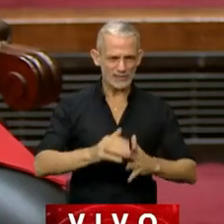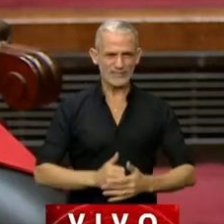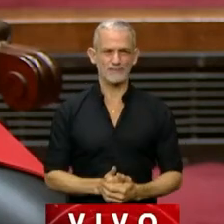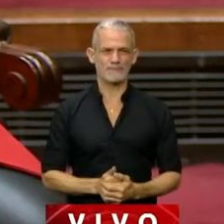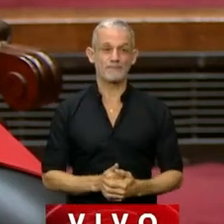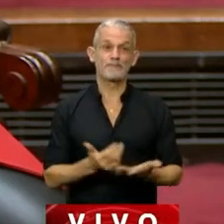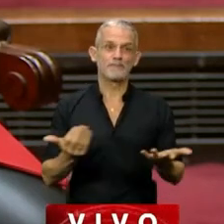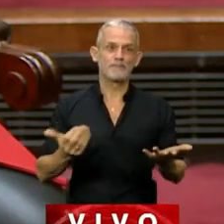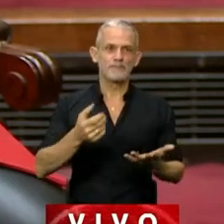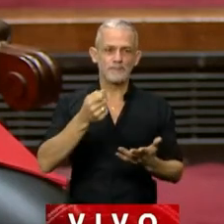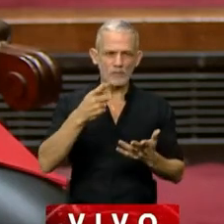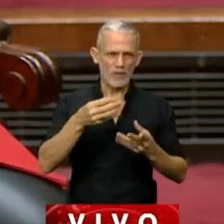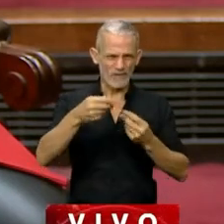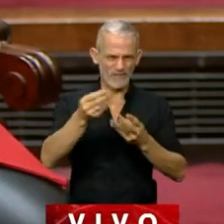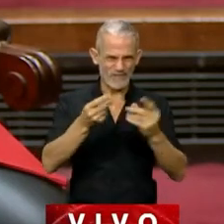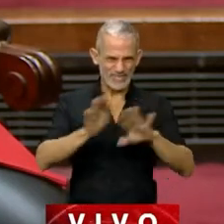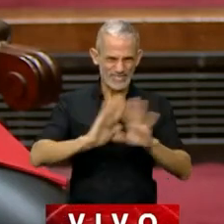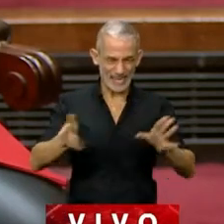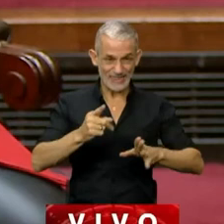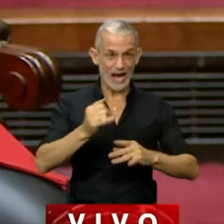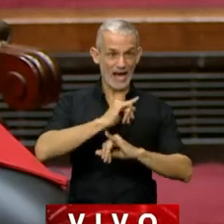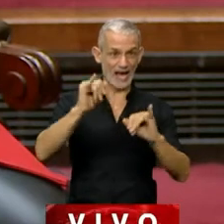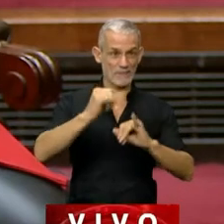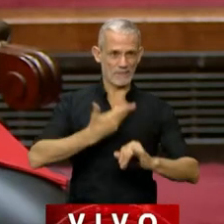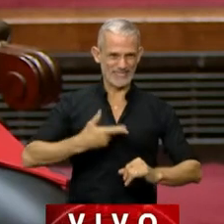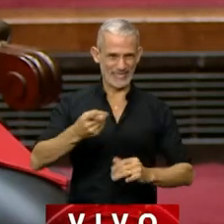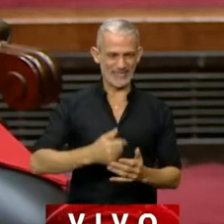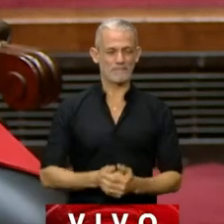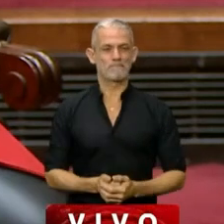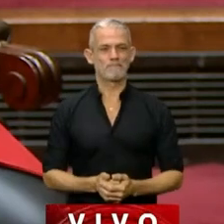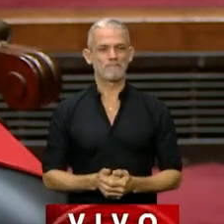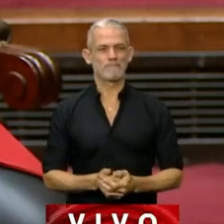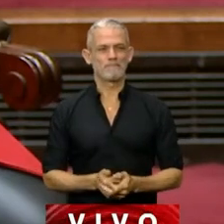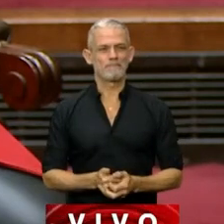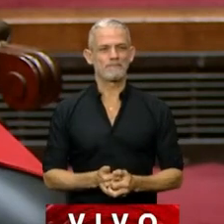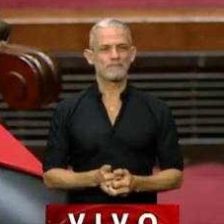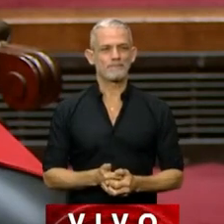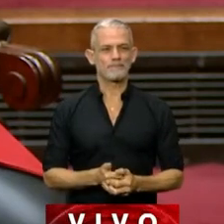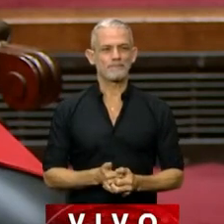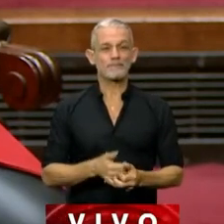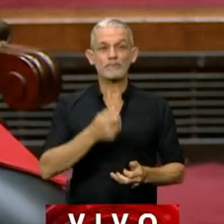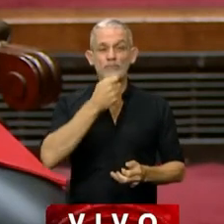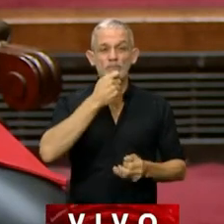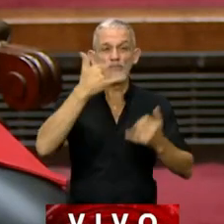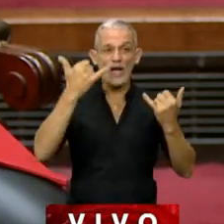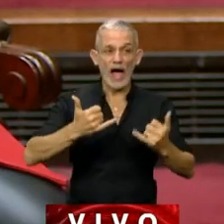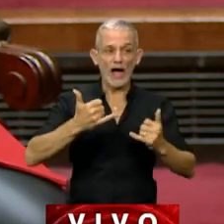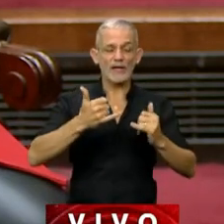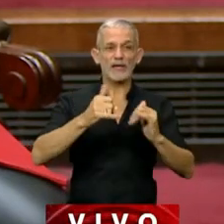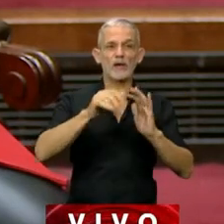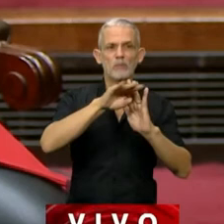continúa terminar diciéndole el presidente que si rigiera